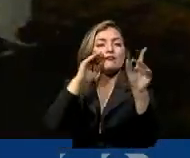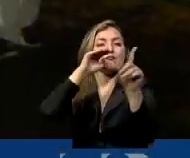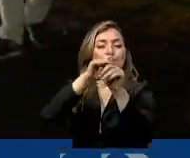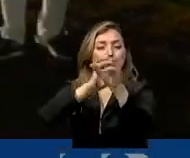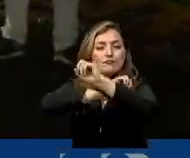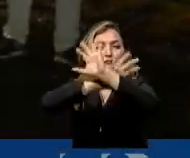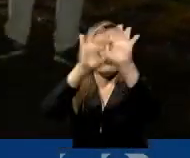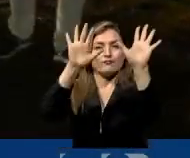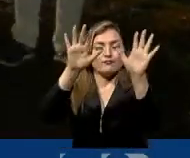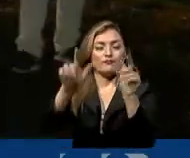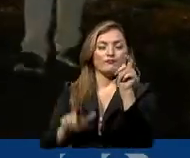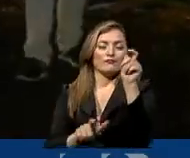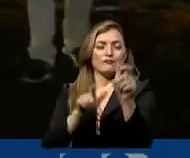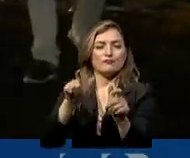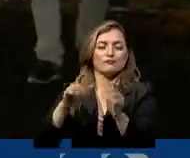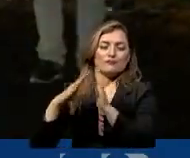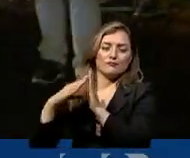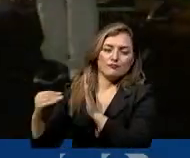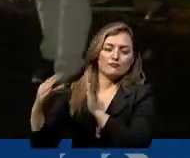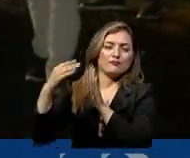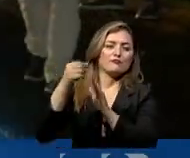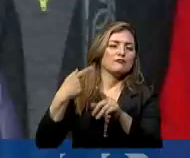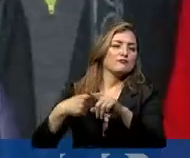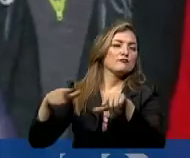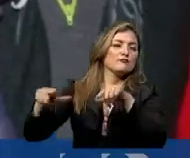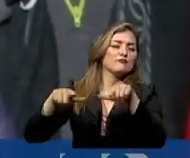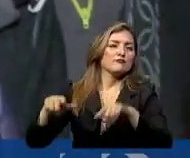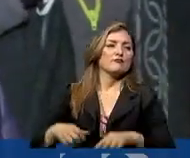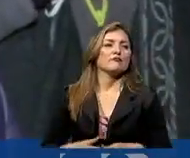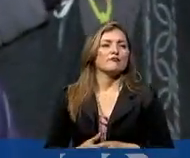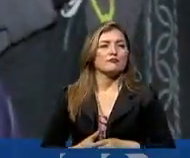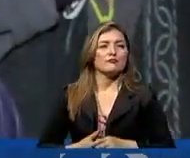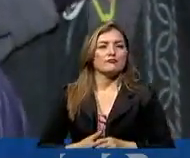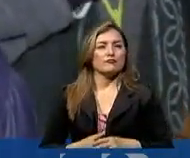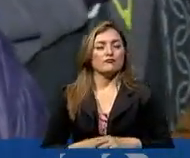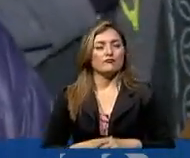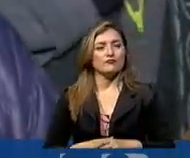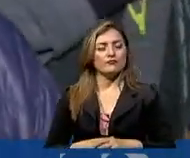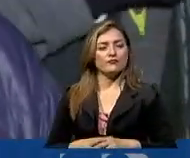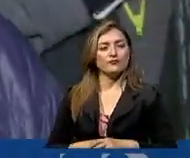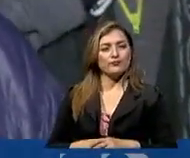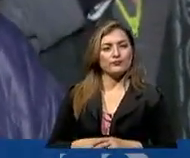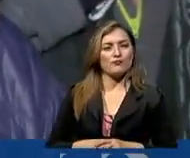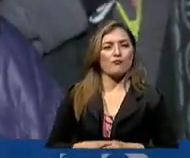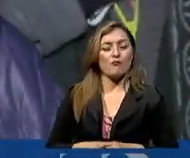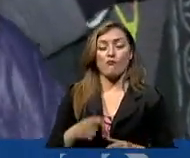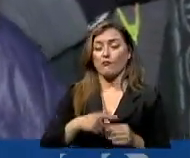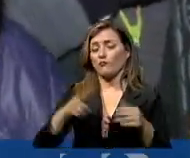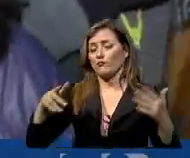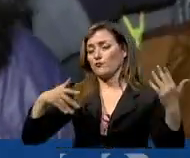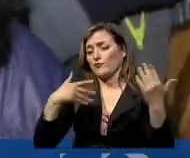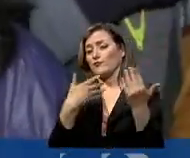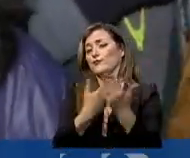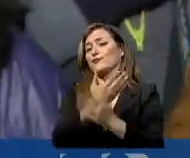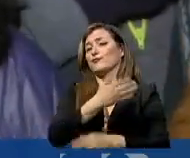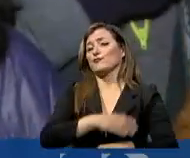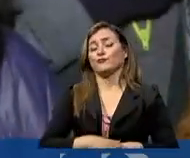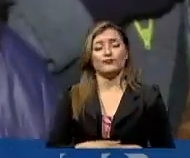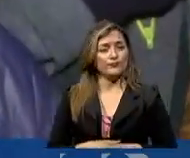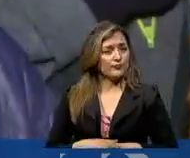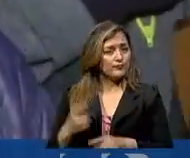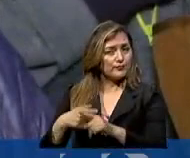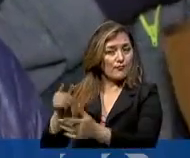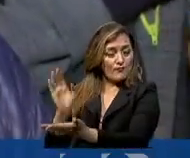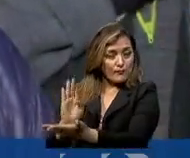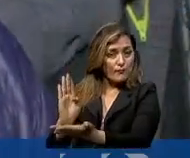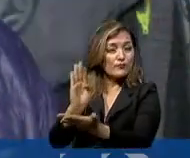a la ciudadanía para que se replique en otros sectores. Creo que todo Quito, en cada una de los